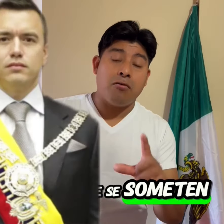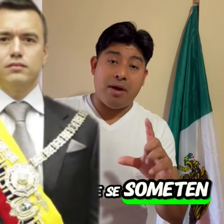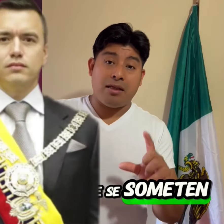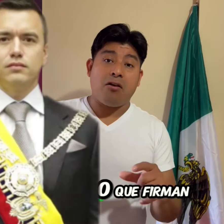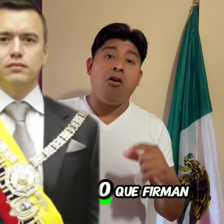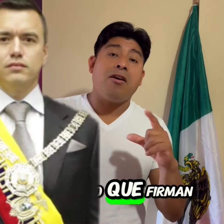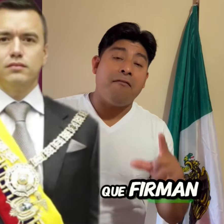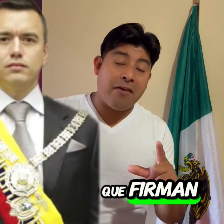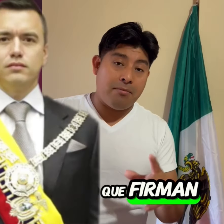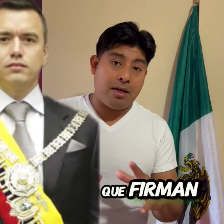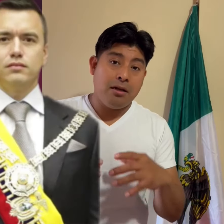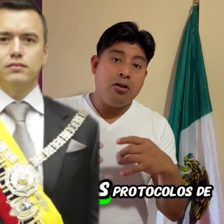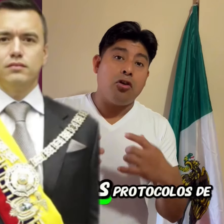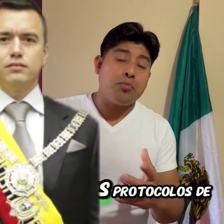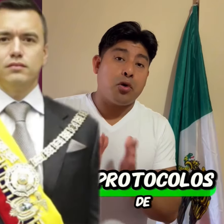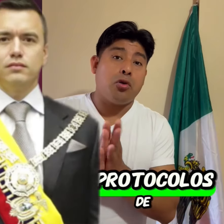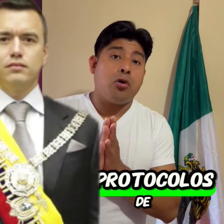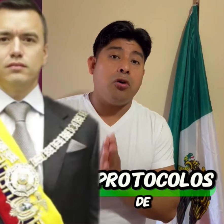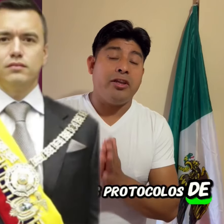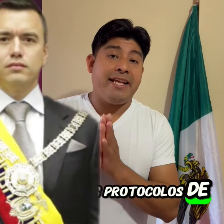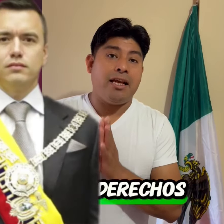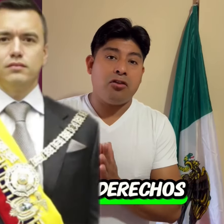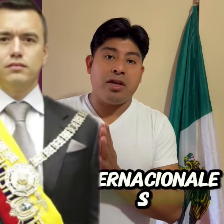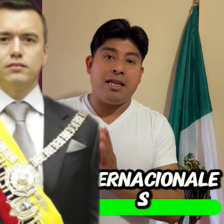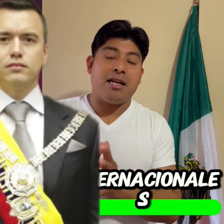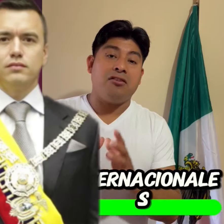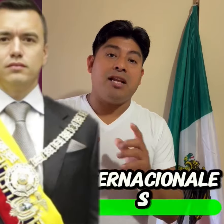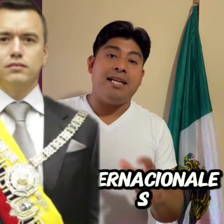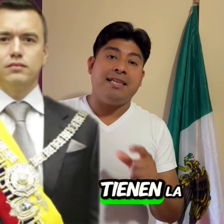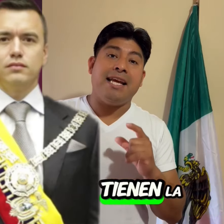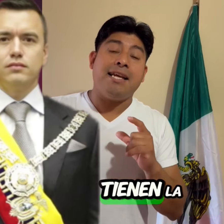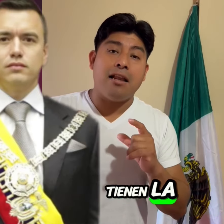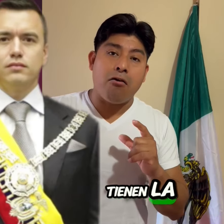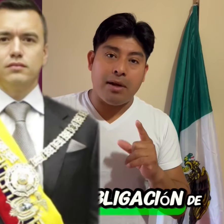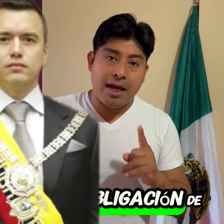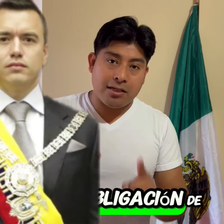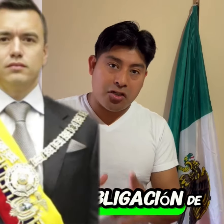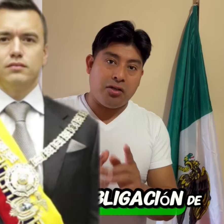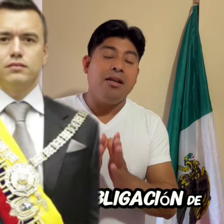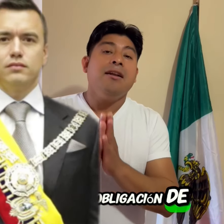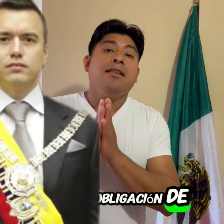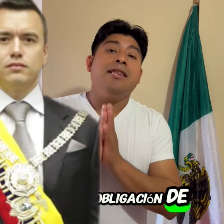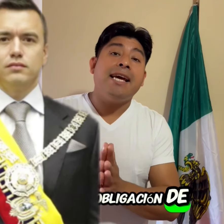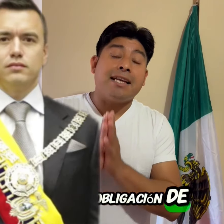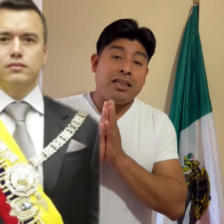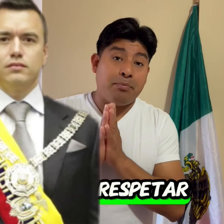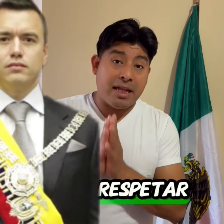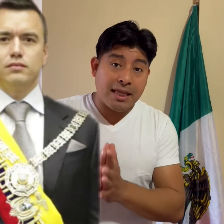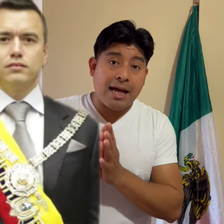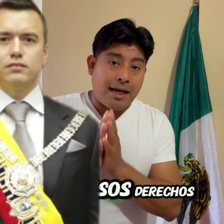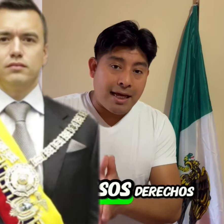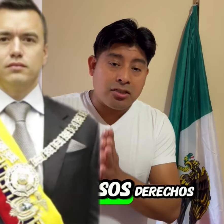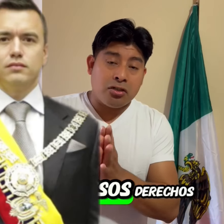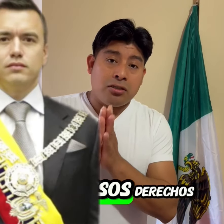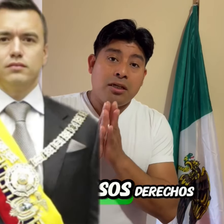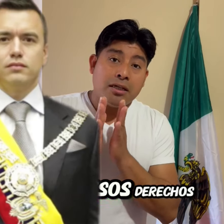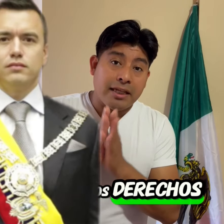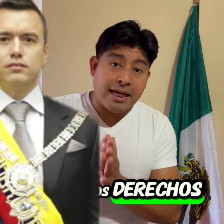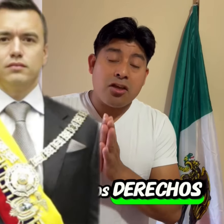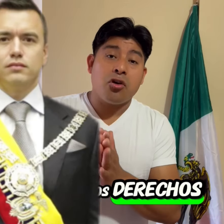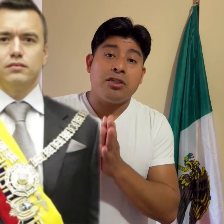se someten o que firman los protocolos de derechos internacionales tienen la obligación de respetar